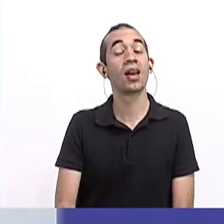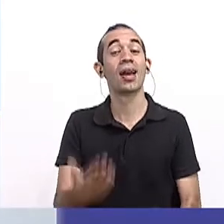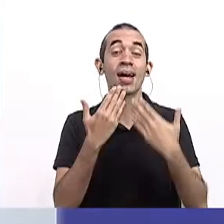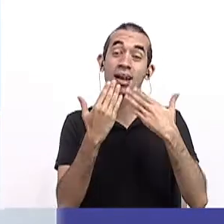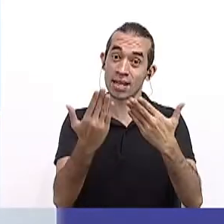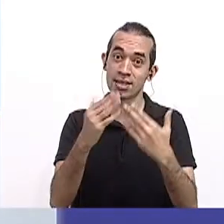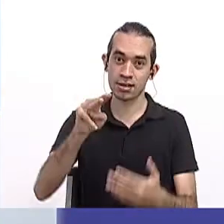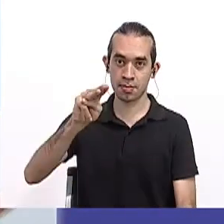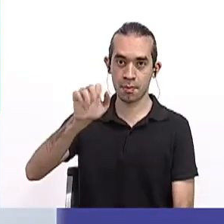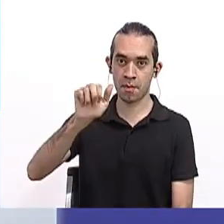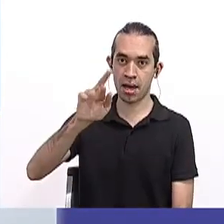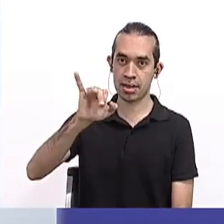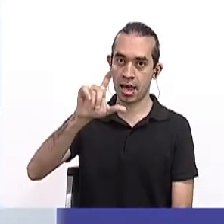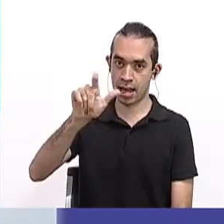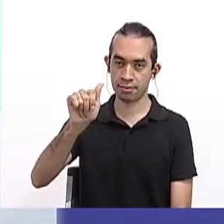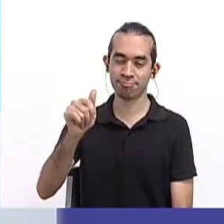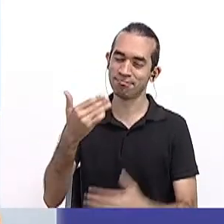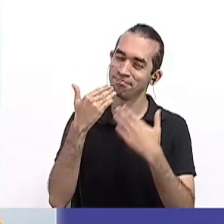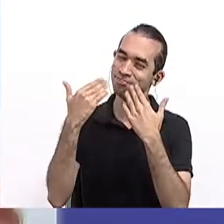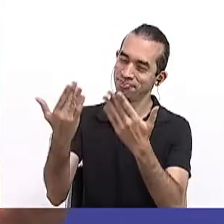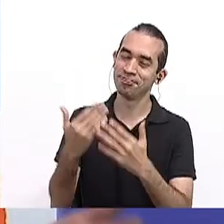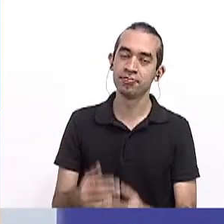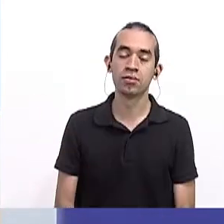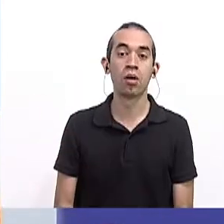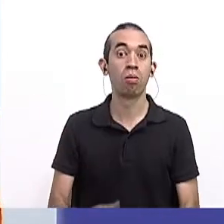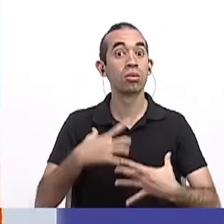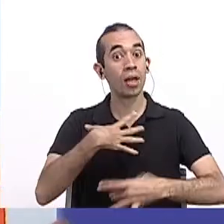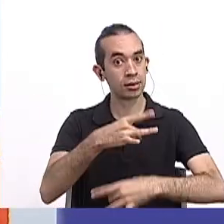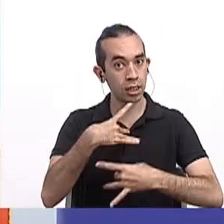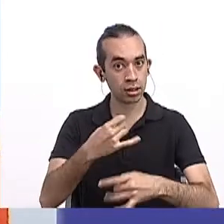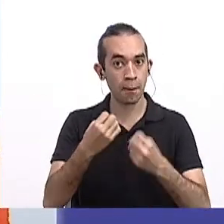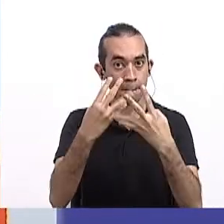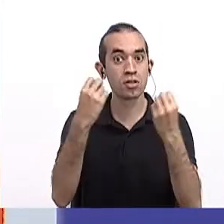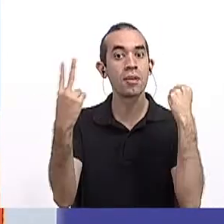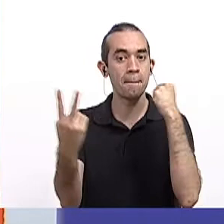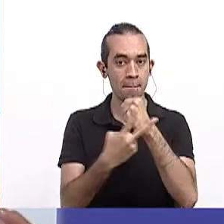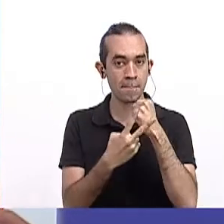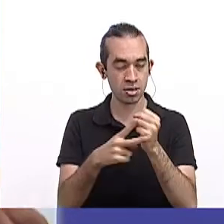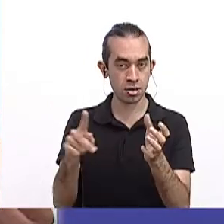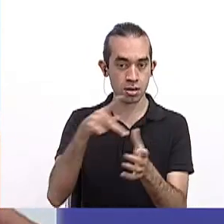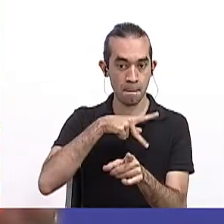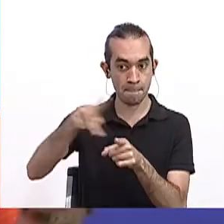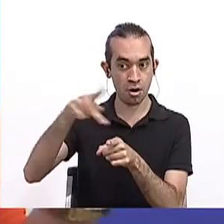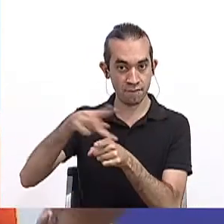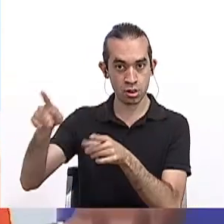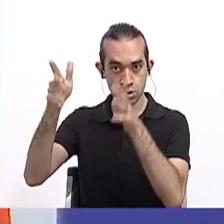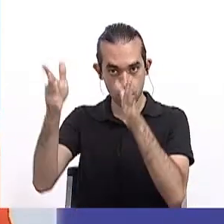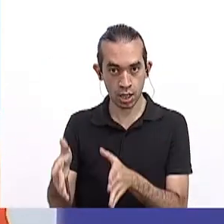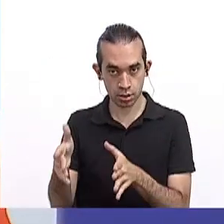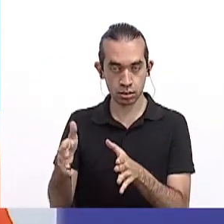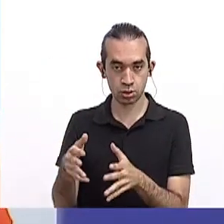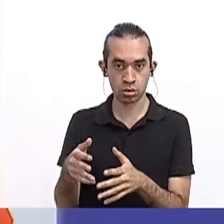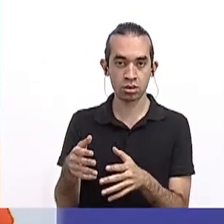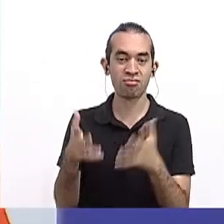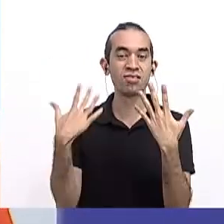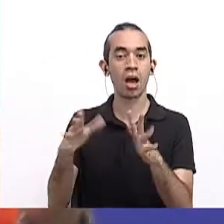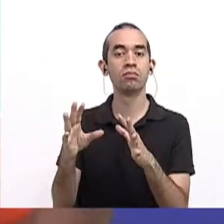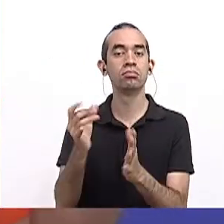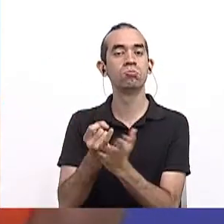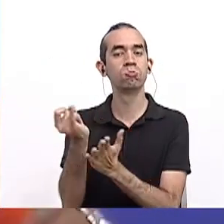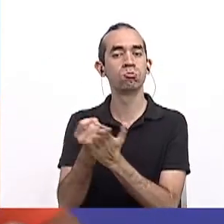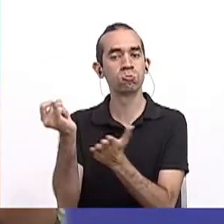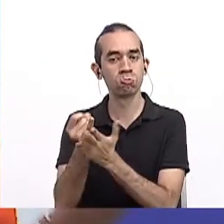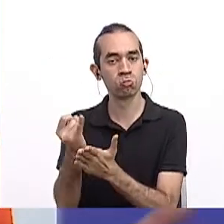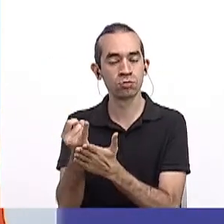Gracias, Mariela. ¿Vieron qué interesante? Pues muchas veces estos profesionales que tienen ese tipo de investigaciones,